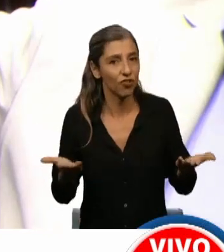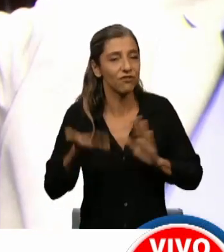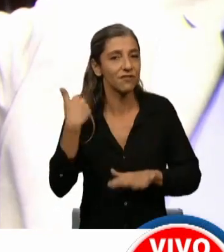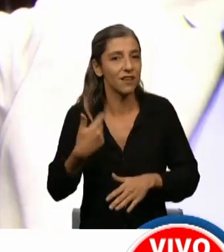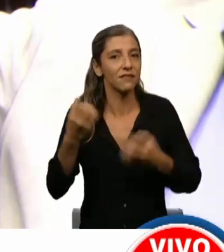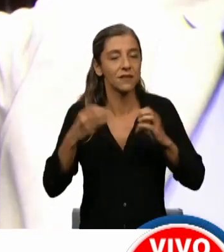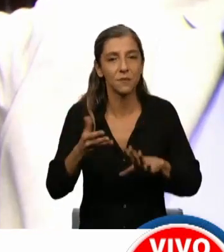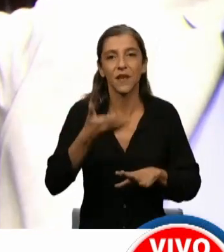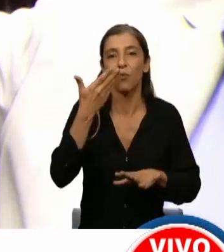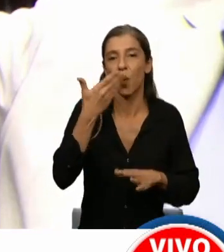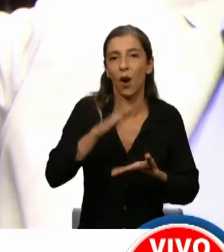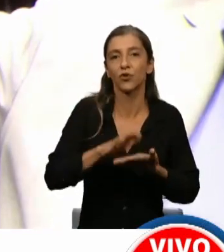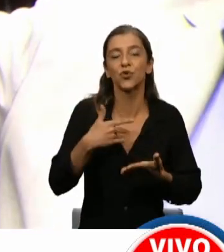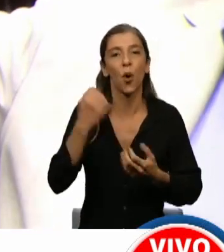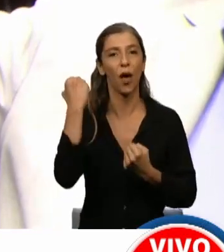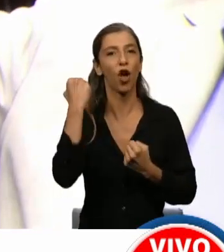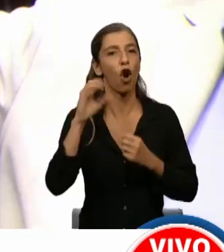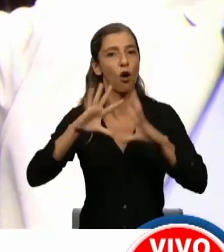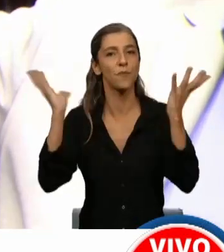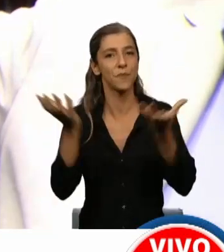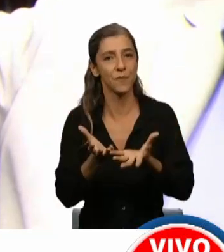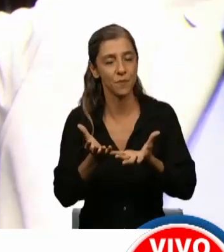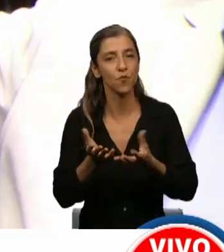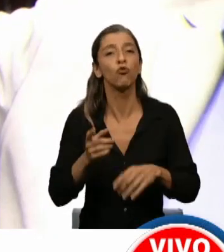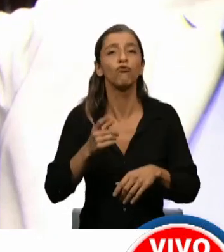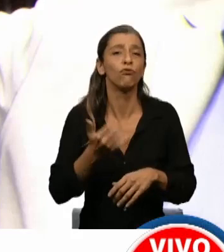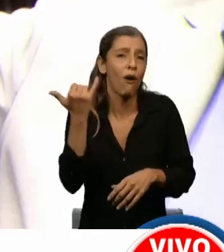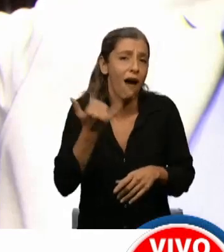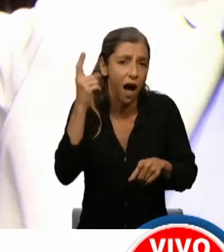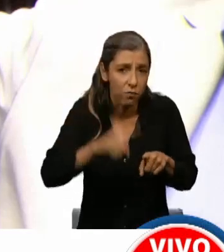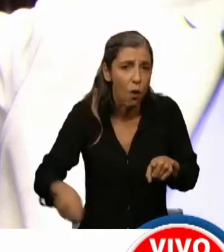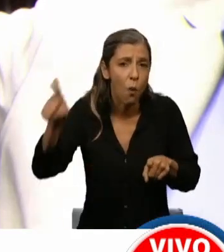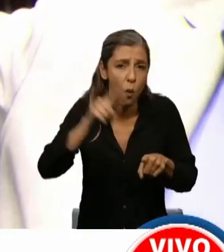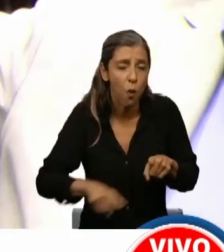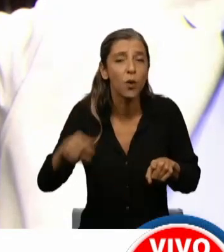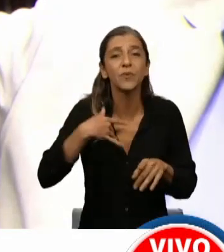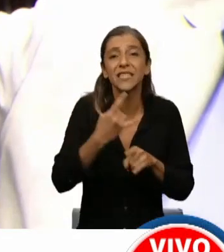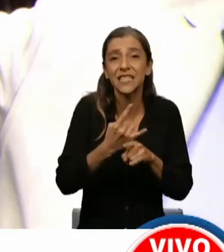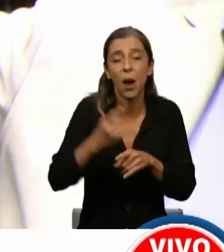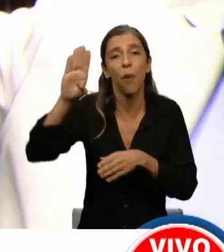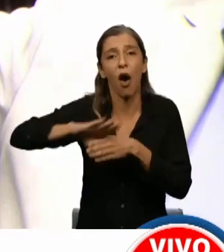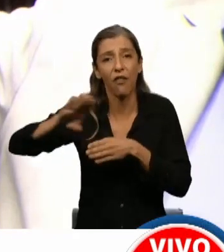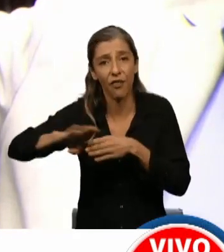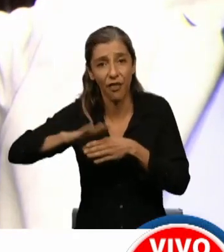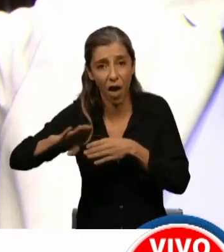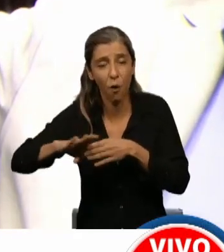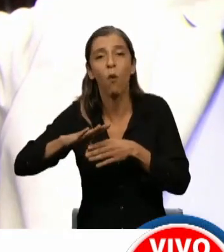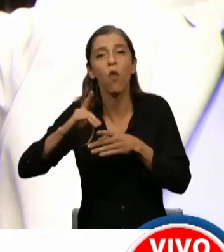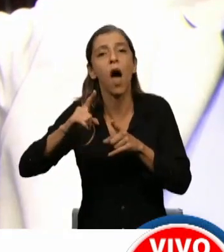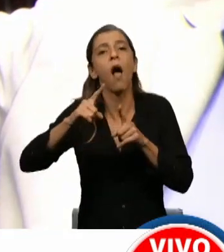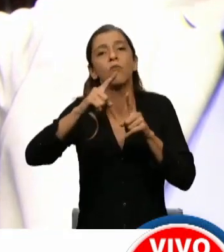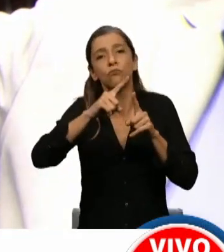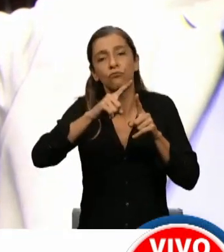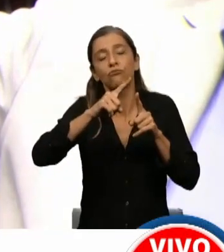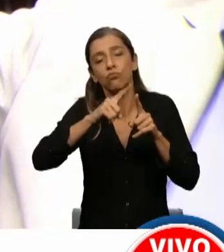la economía mundial caracteriza estos ciclos describiendo que después de un ciclo de endeudamiento viene un ciclo